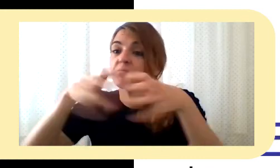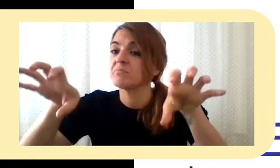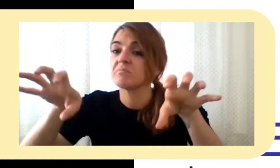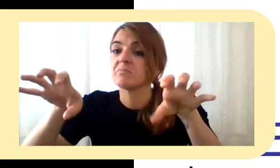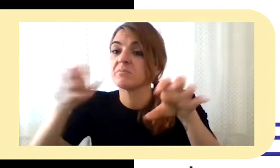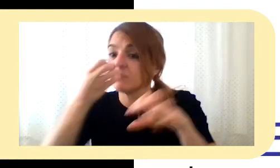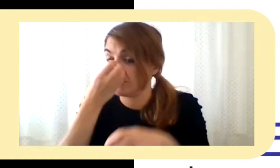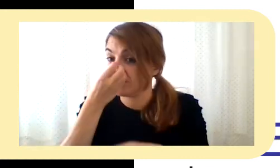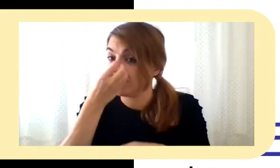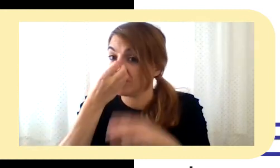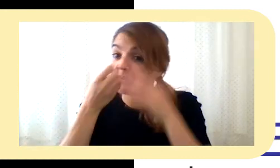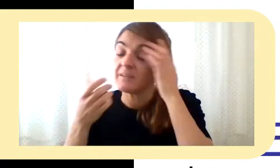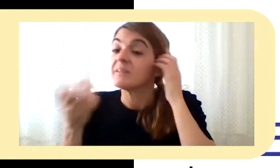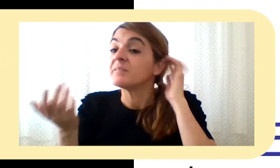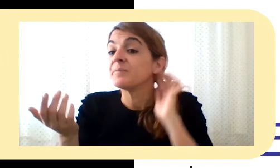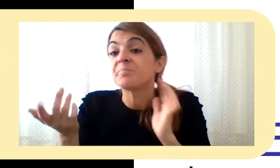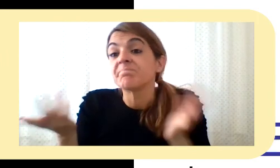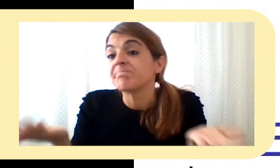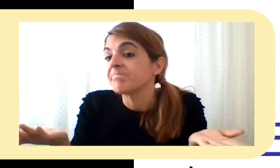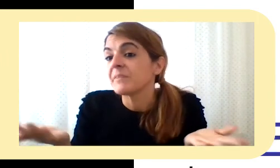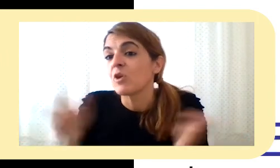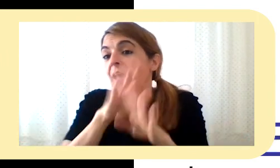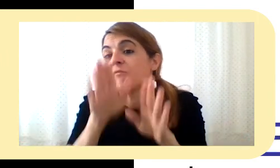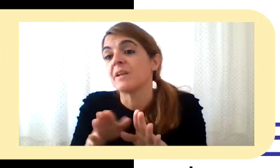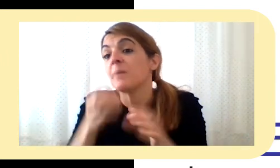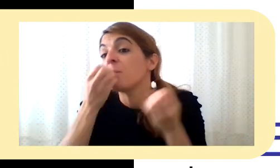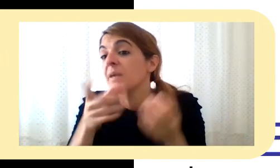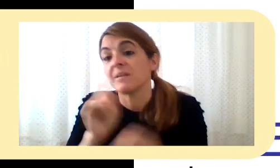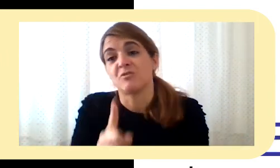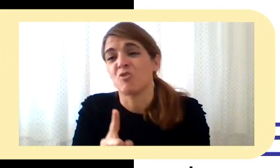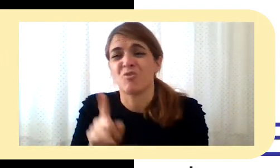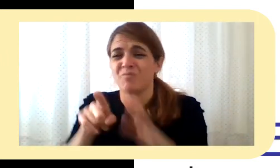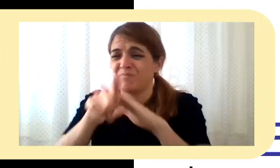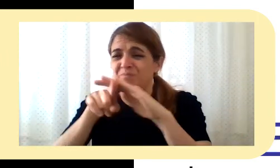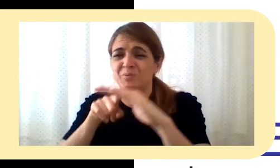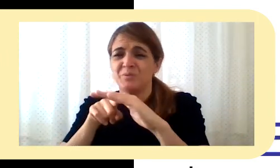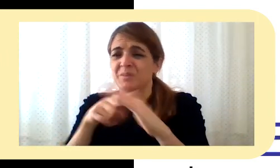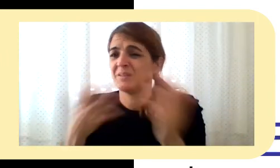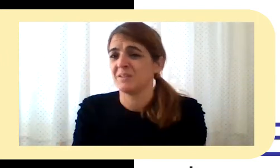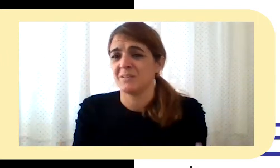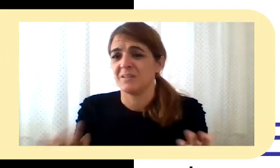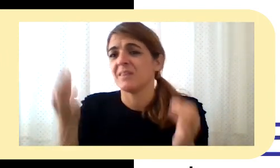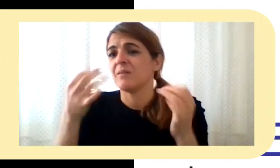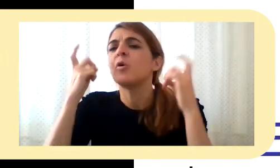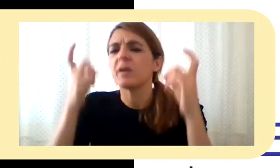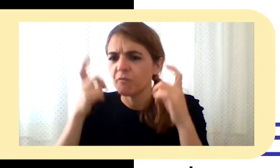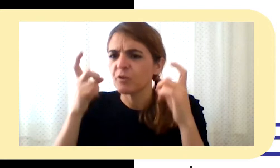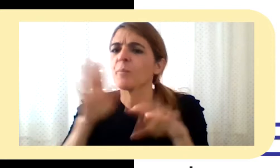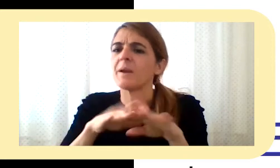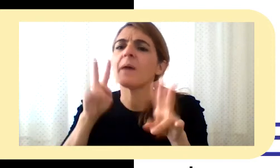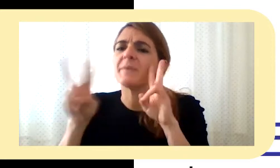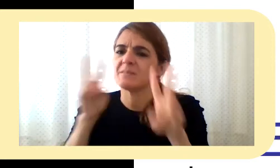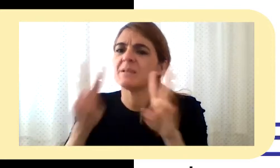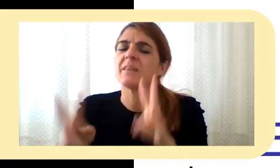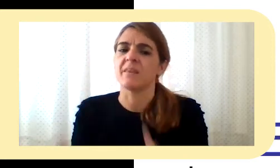de acuerdo, Teresa, no vamos bien. Por tanto, vamos a hacer esfuerzo para visibilizar. Entonces,